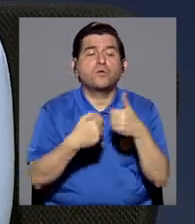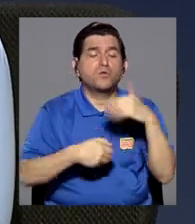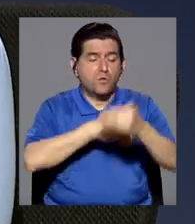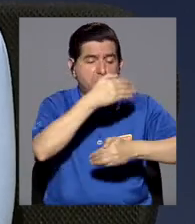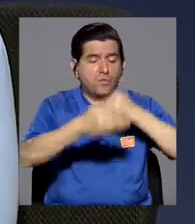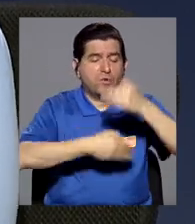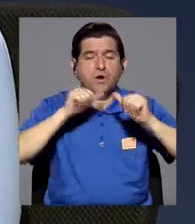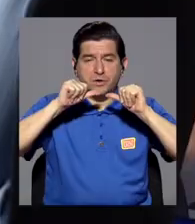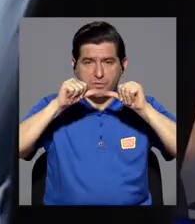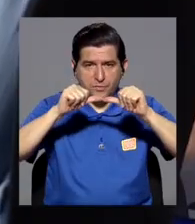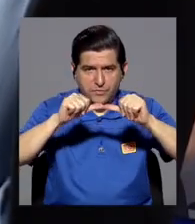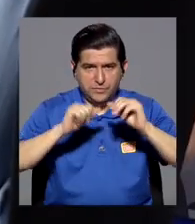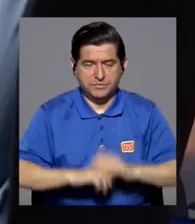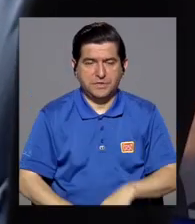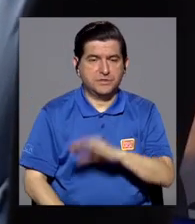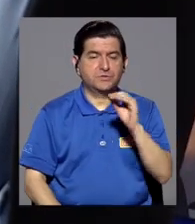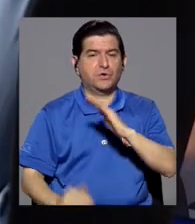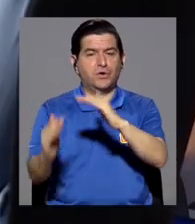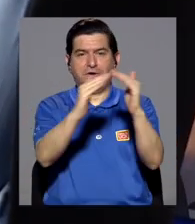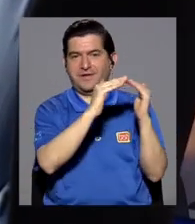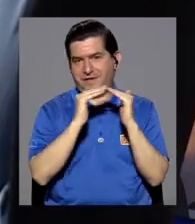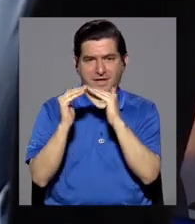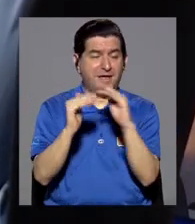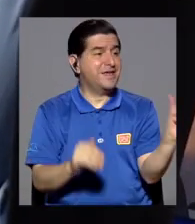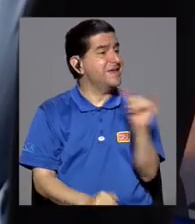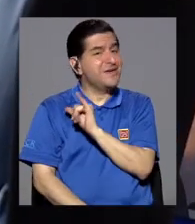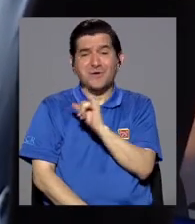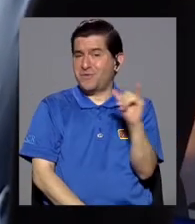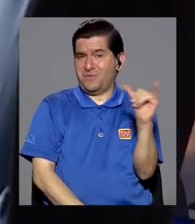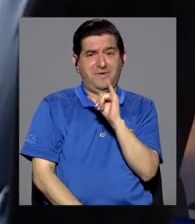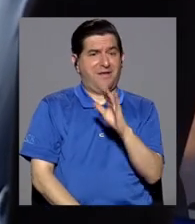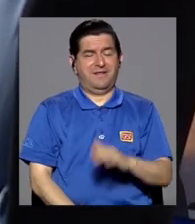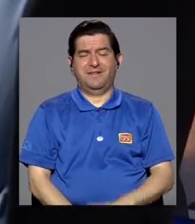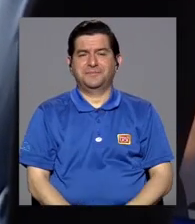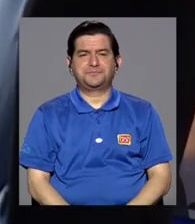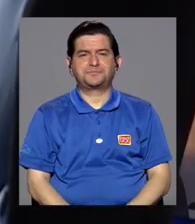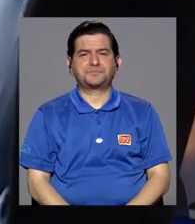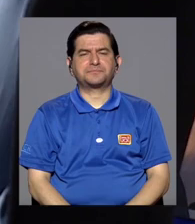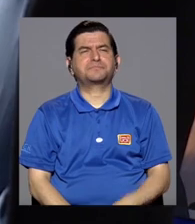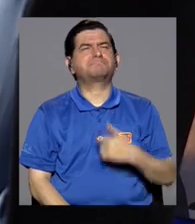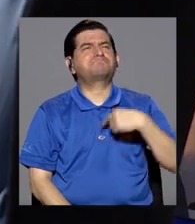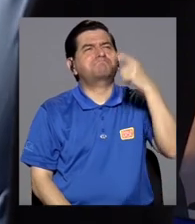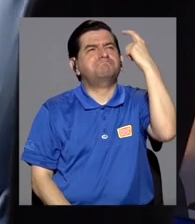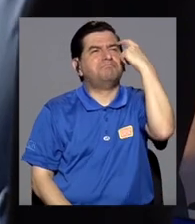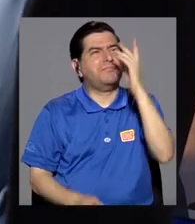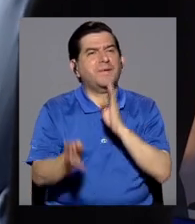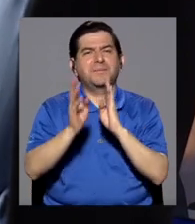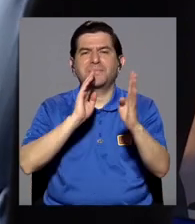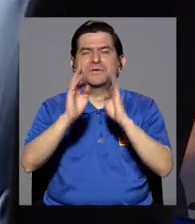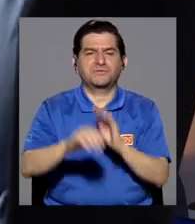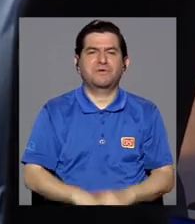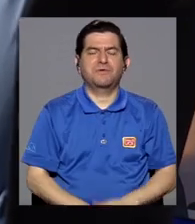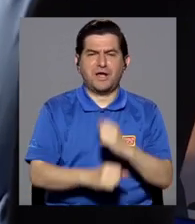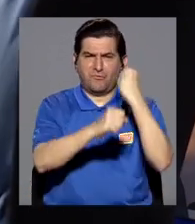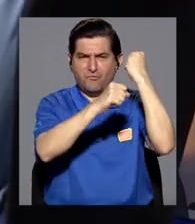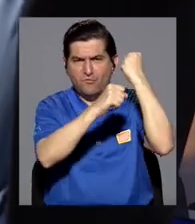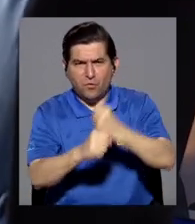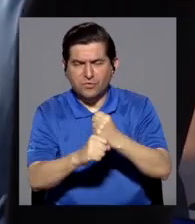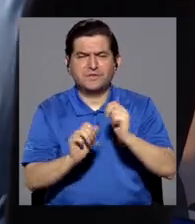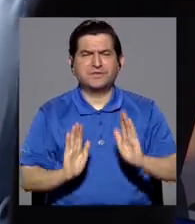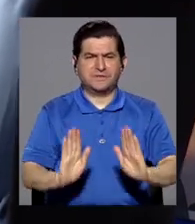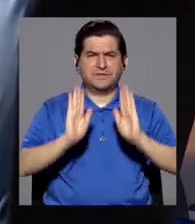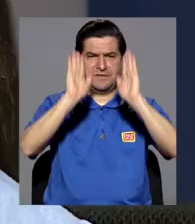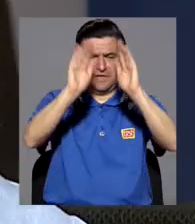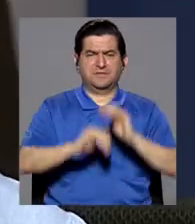está en ese proceso y a nivel comunitario igual este se me ocurre hablarte sobre una fundación que me